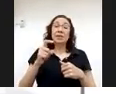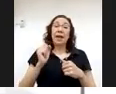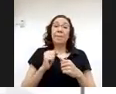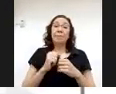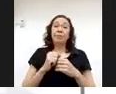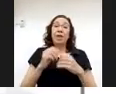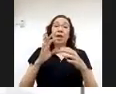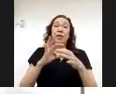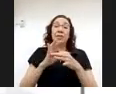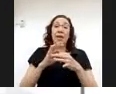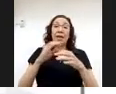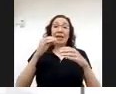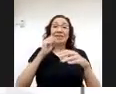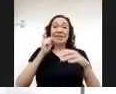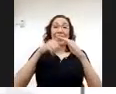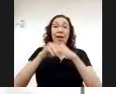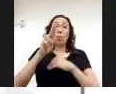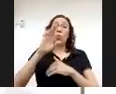unidad de cuidados intensivos.